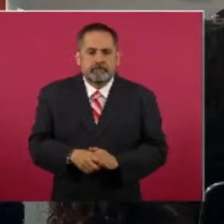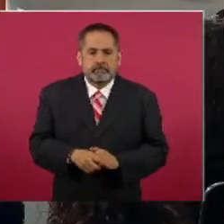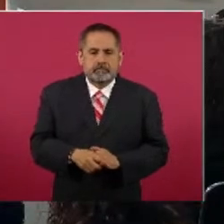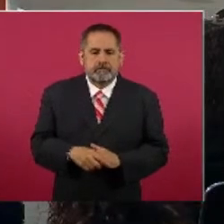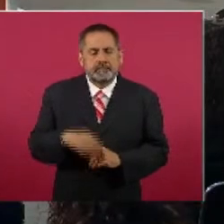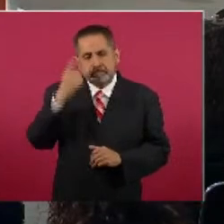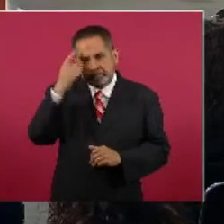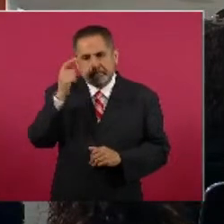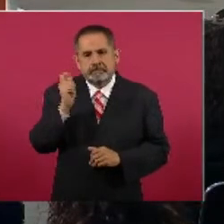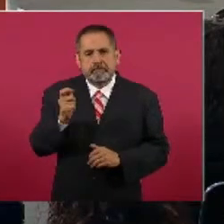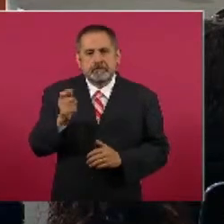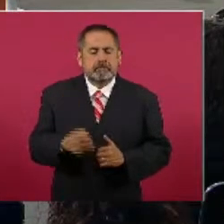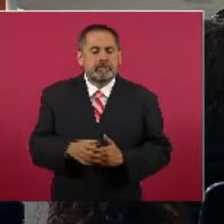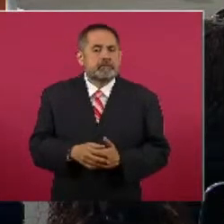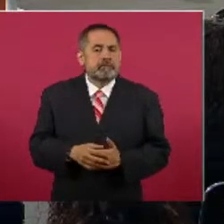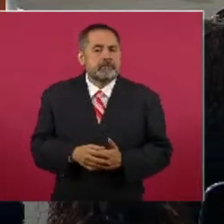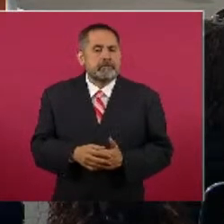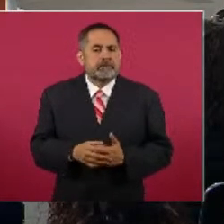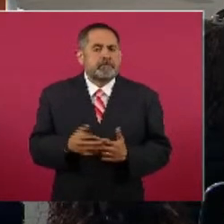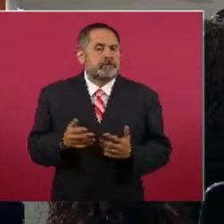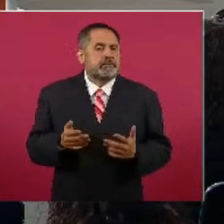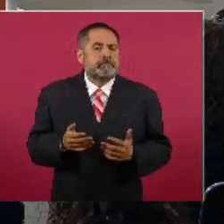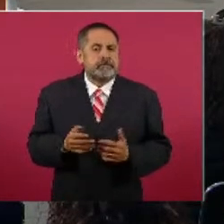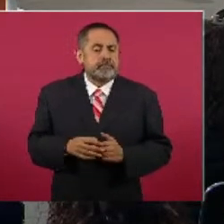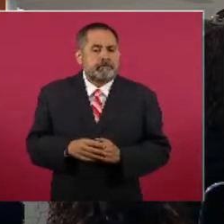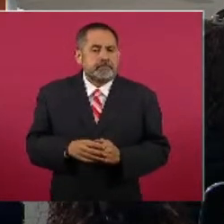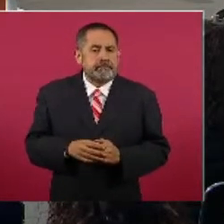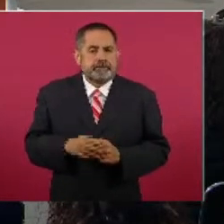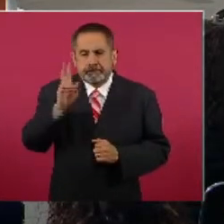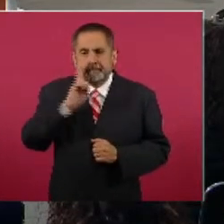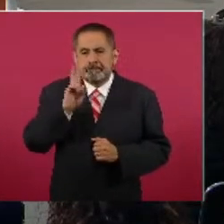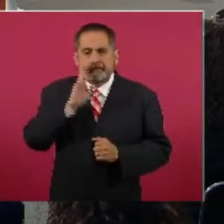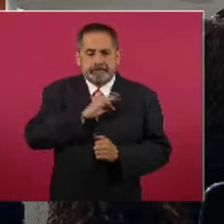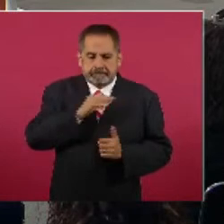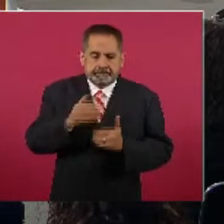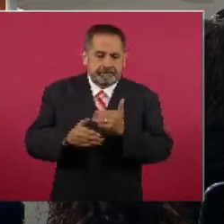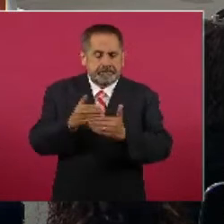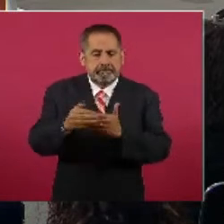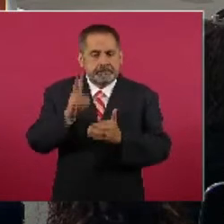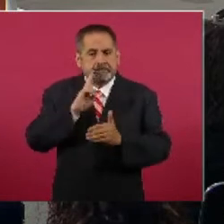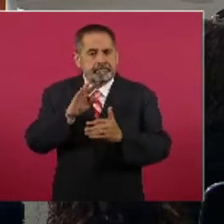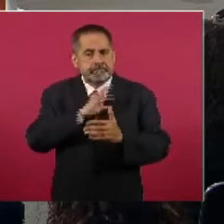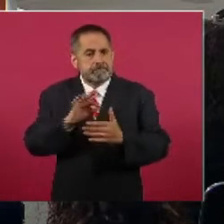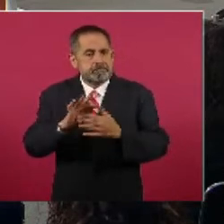para qué y logremos